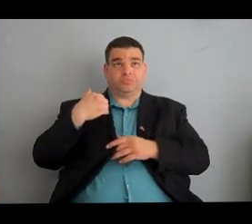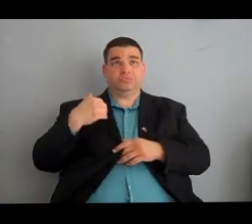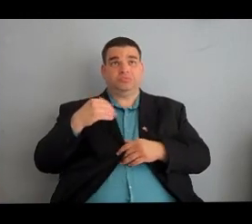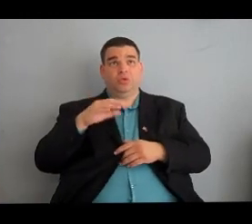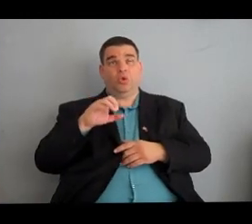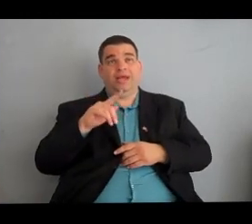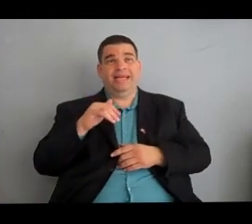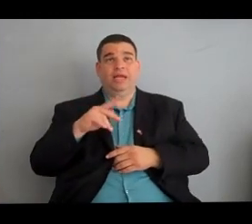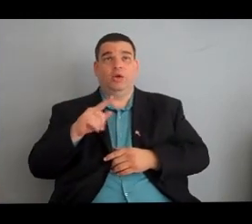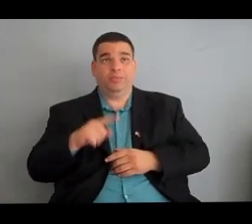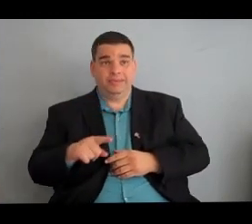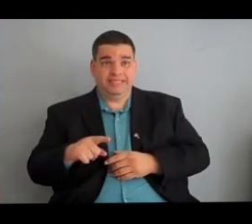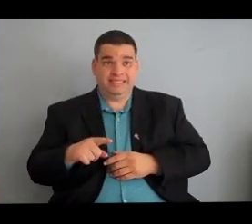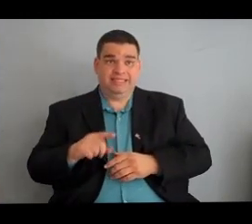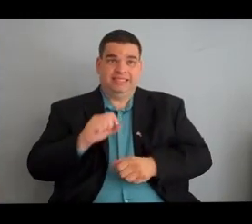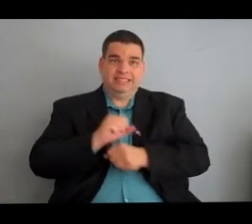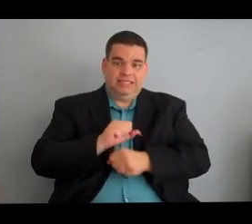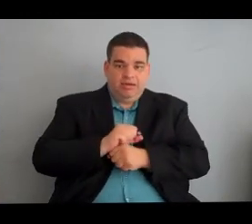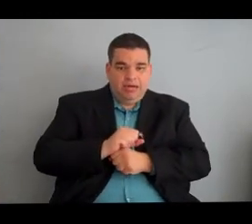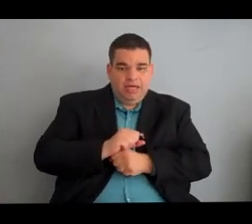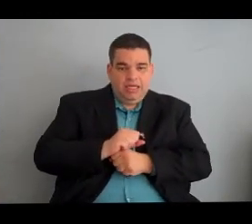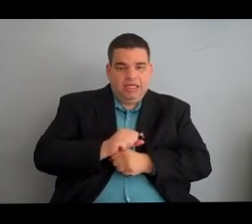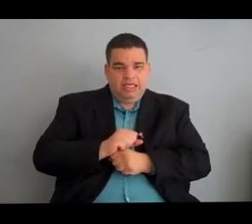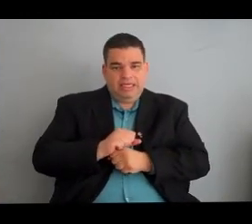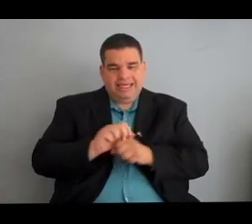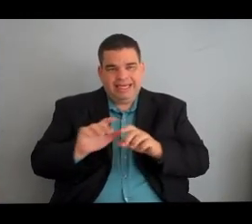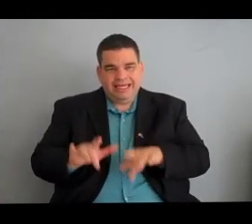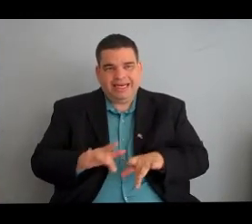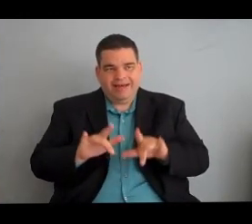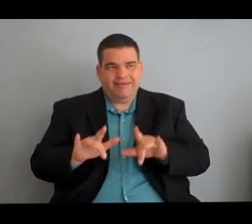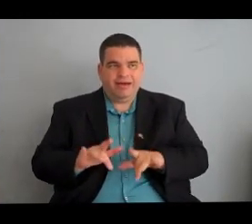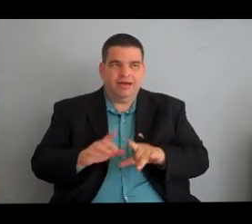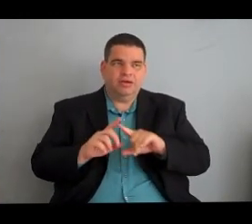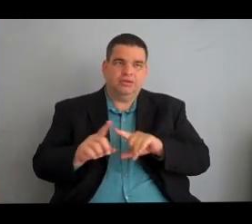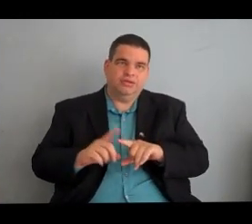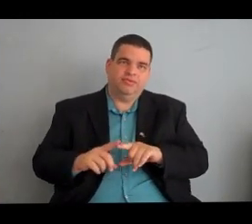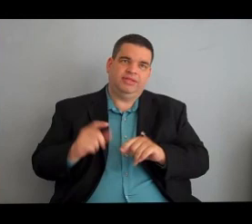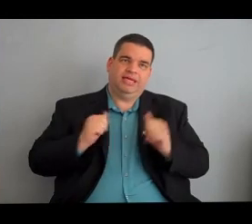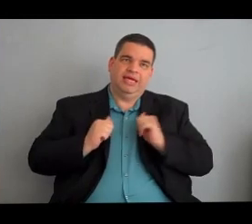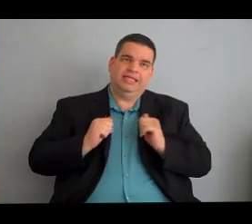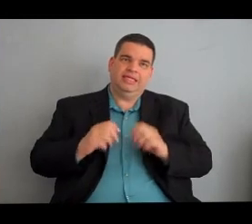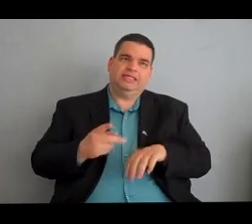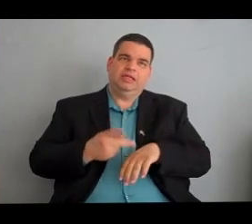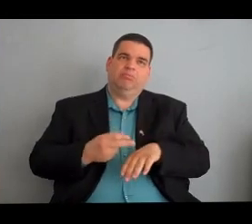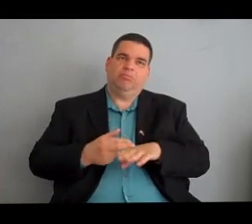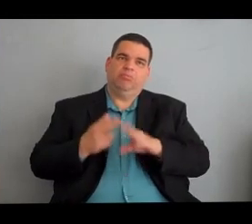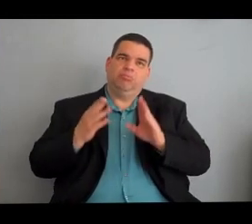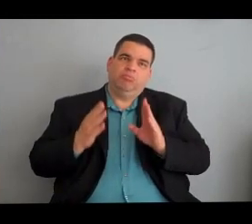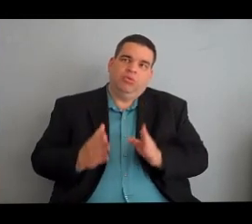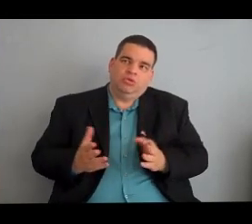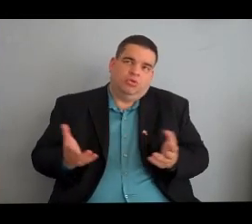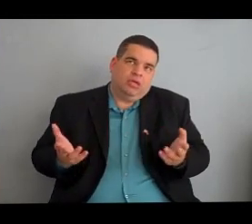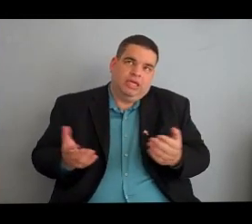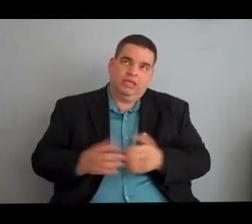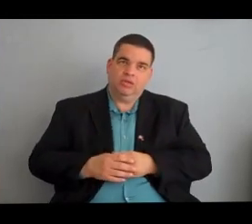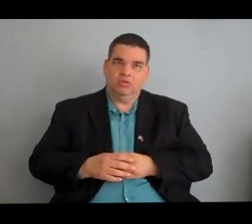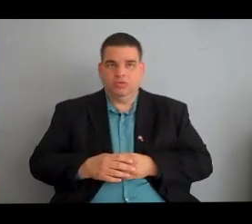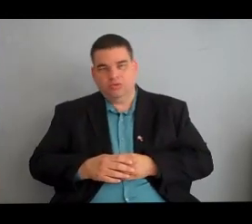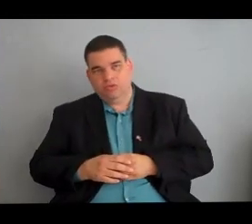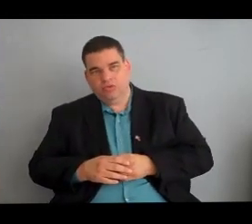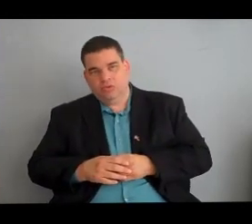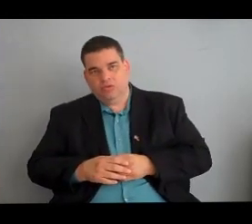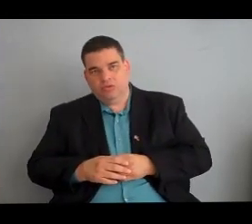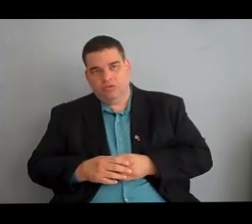grabar con diferentes artistas puertorriqueños, porque, ¿no? Por lo menos yo sé que se me olvidó la cuenta, pero